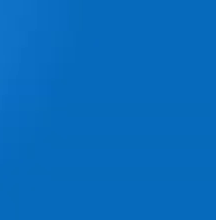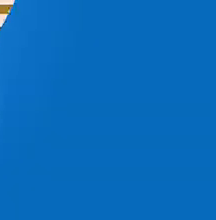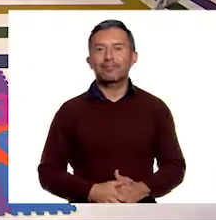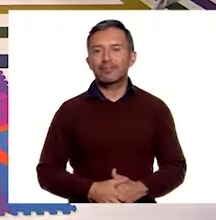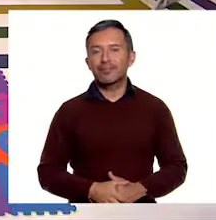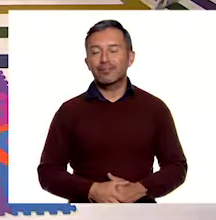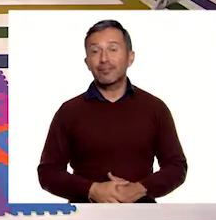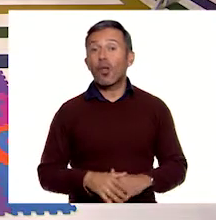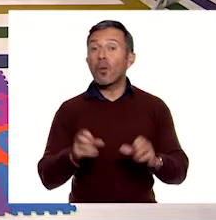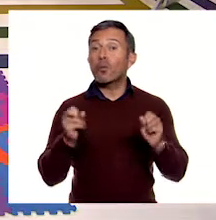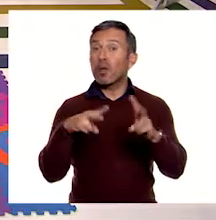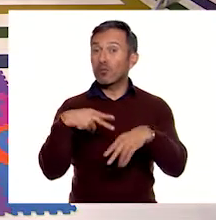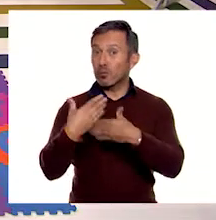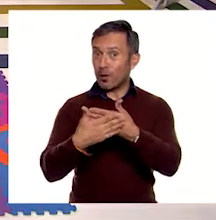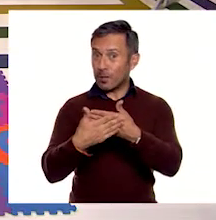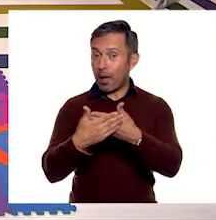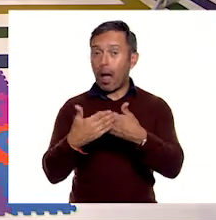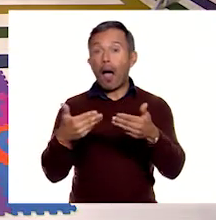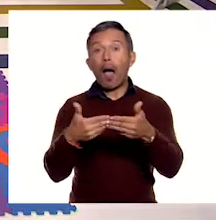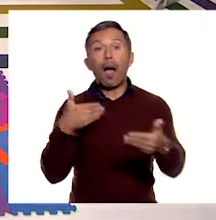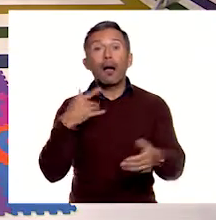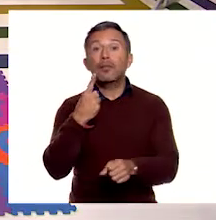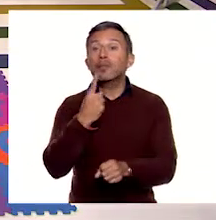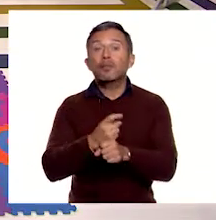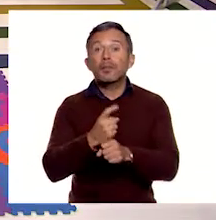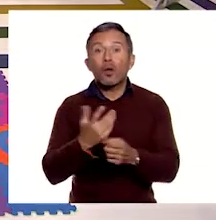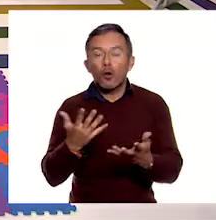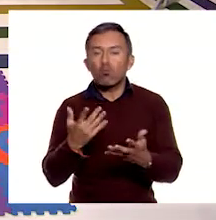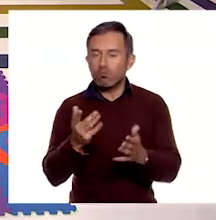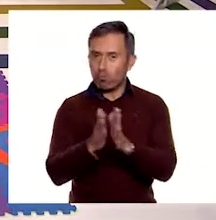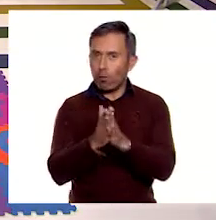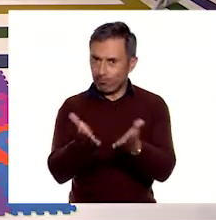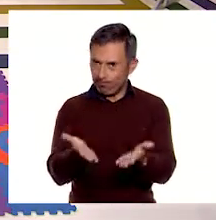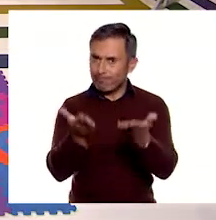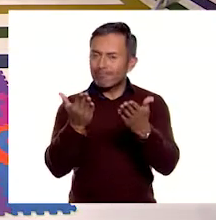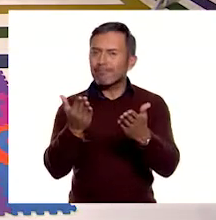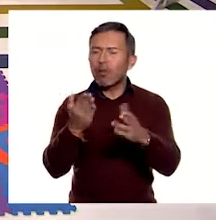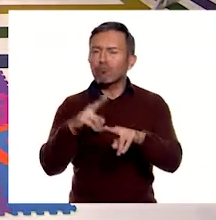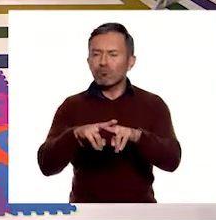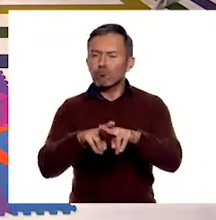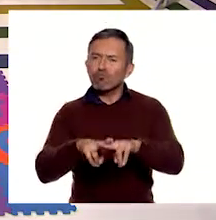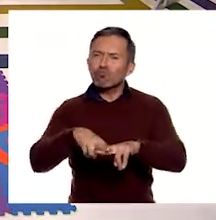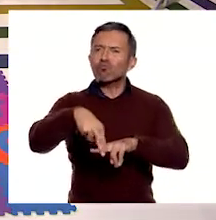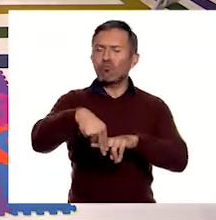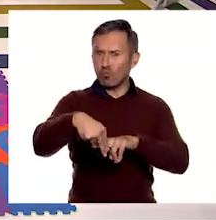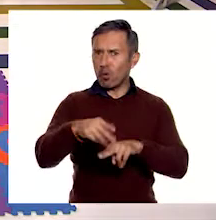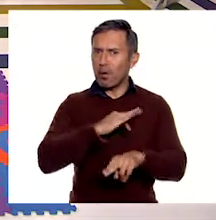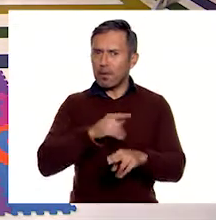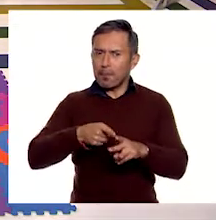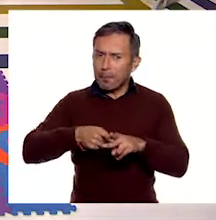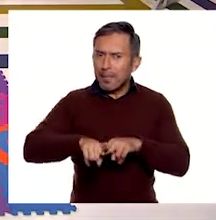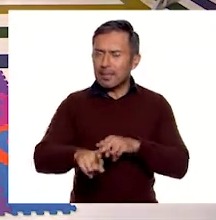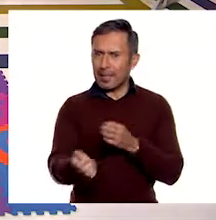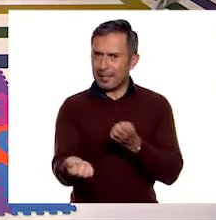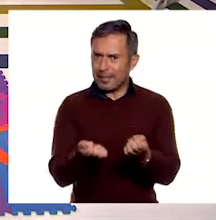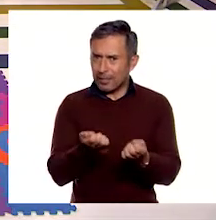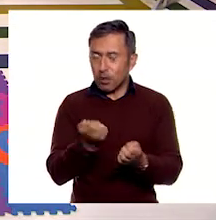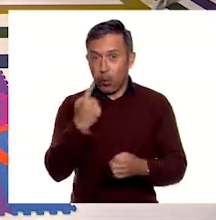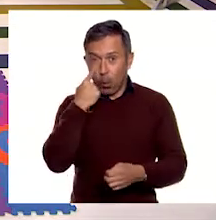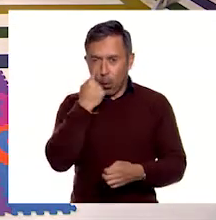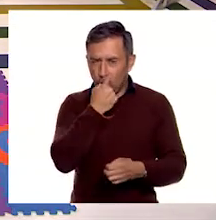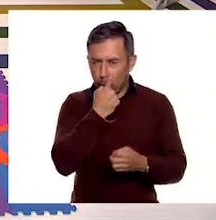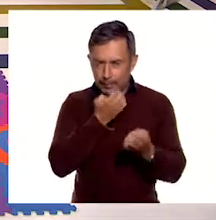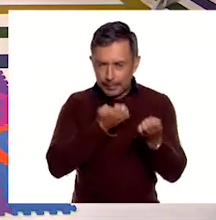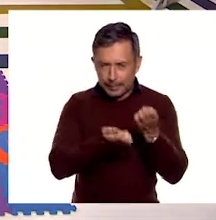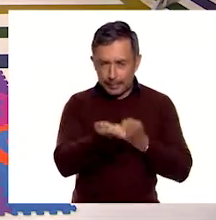Nos vemos hasta la próxima, pero antes los invito a que se levanten de sus lugares para hacer un poquito de movimiento. Ya ejercitamos la vista,